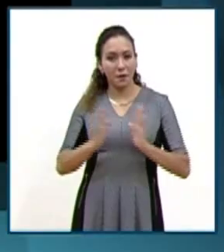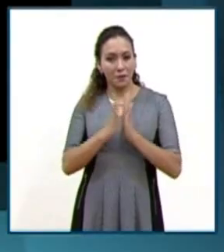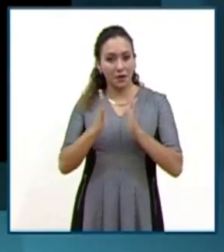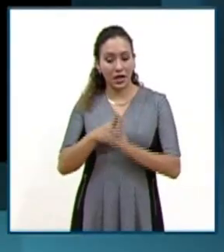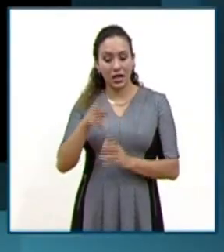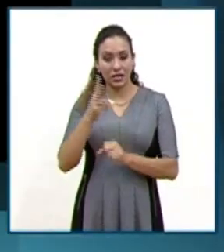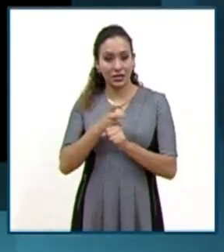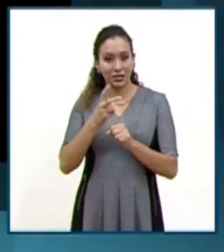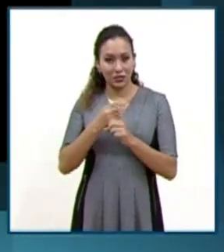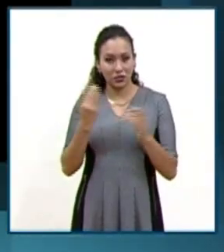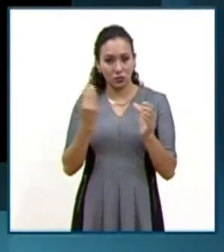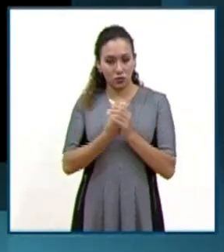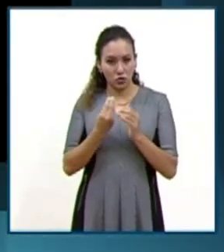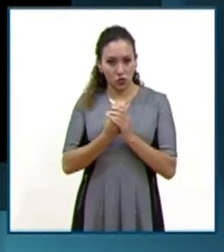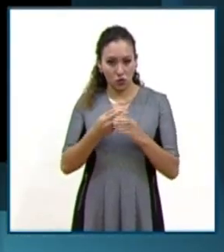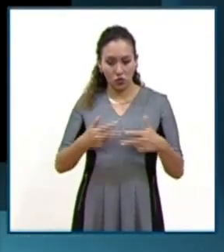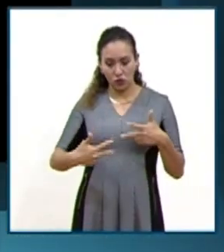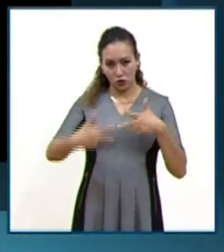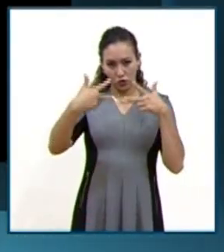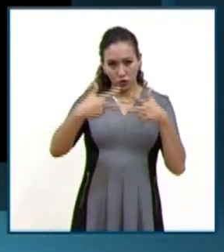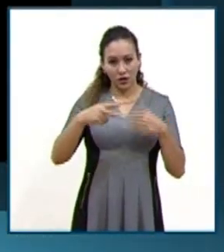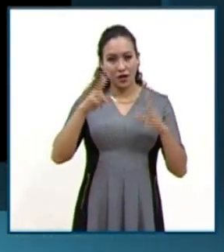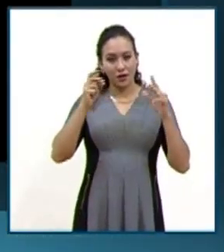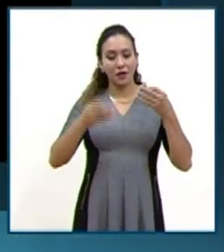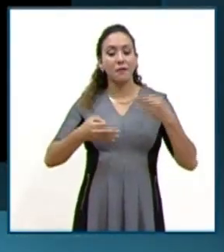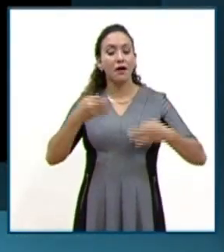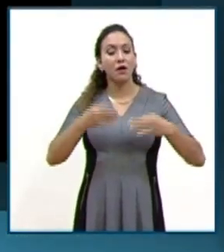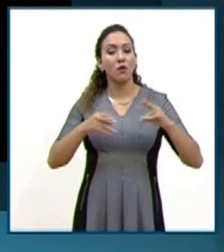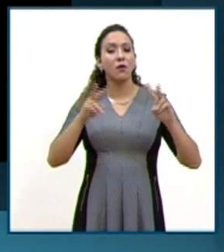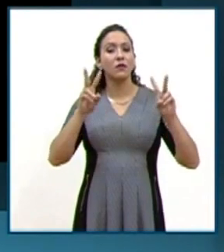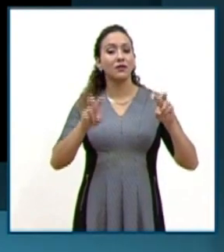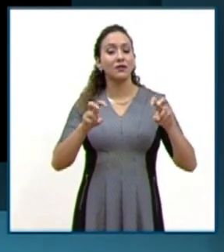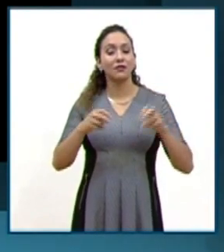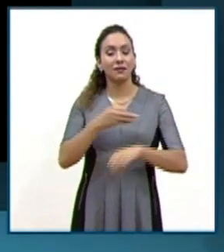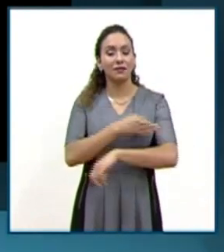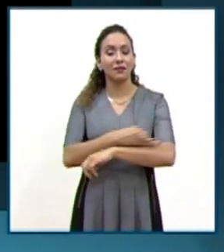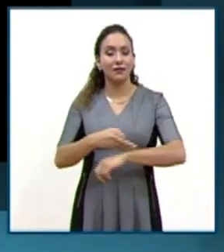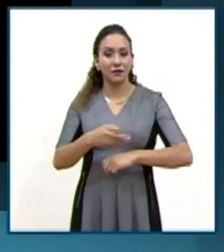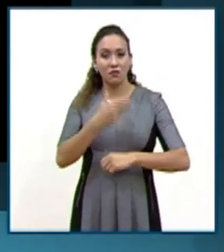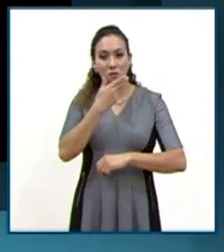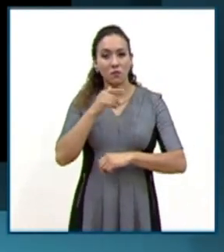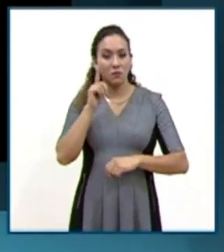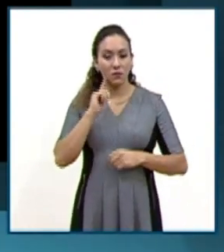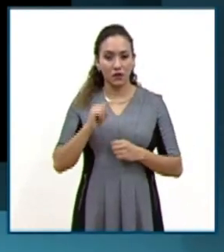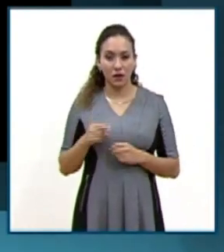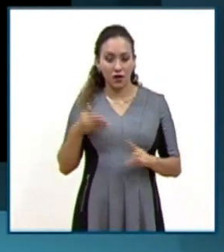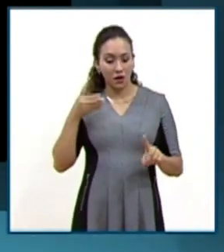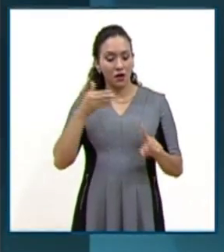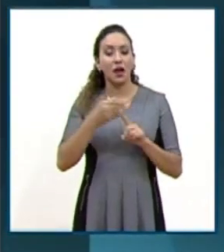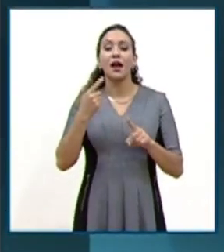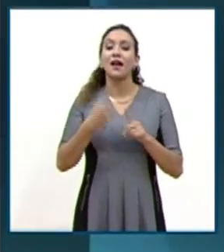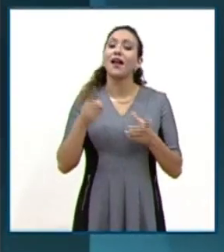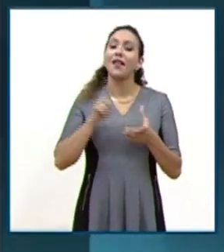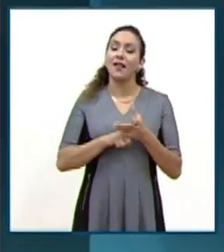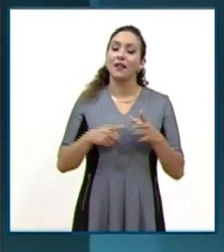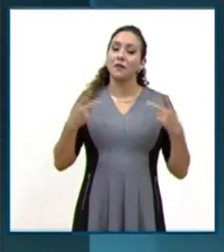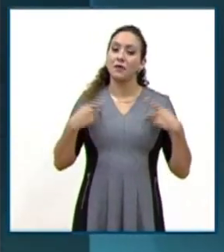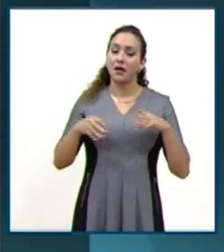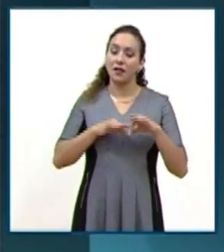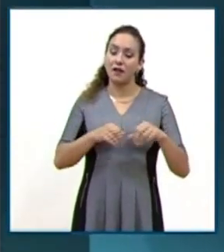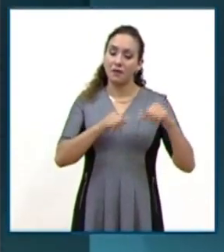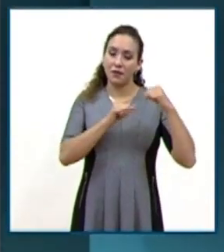el Centro de Justicia Alternativa del Poder Judicial de Oaxaca, una pareja de personas sordas que hizo uso de la mediación familiar